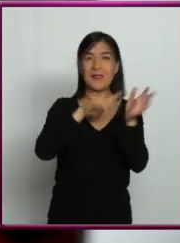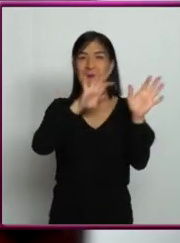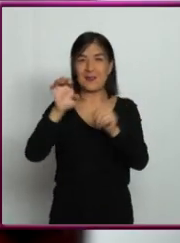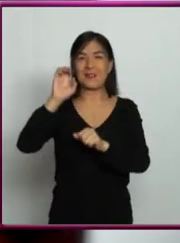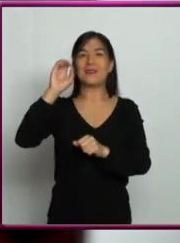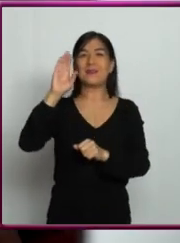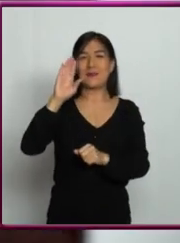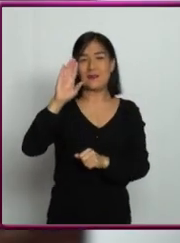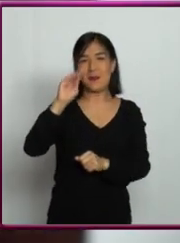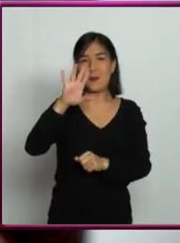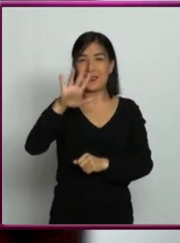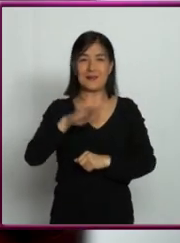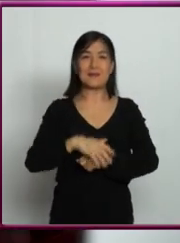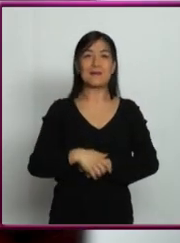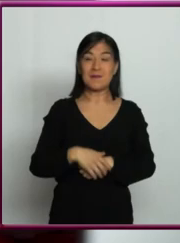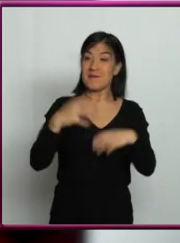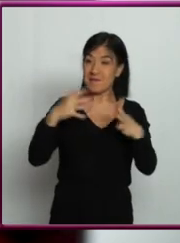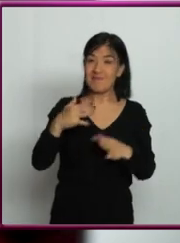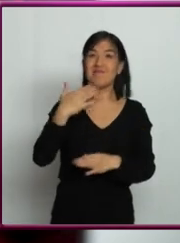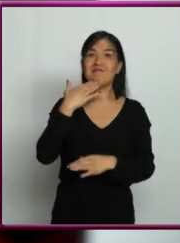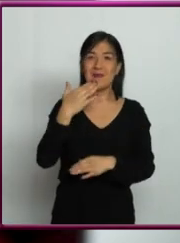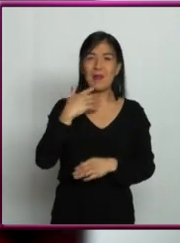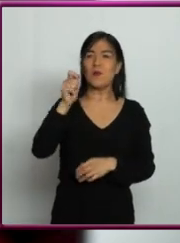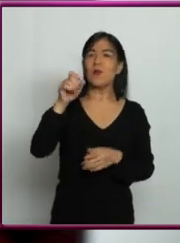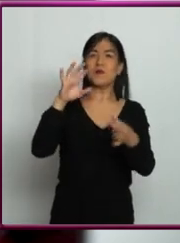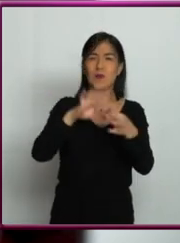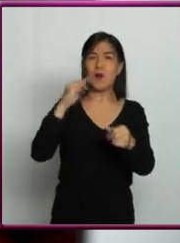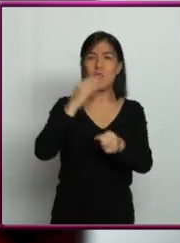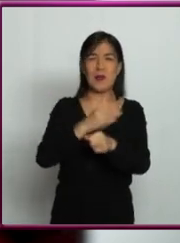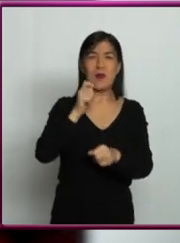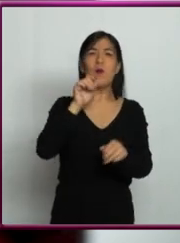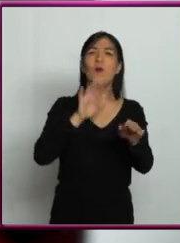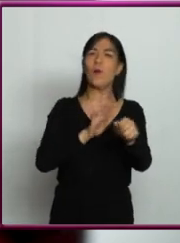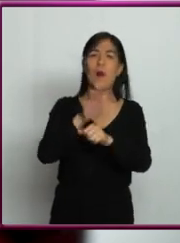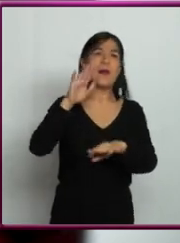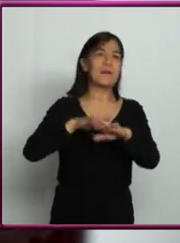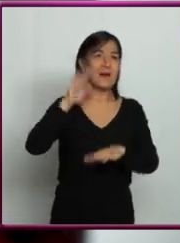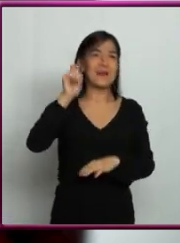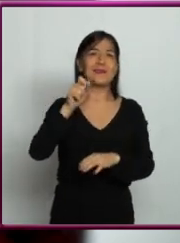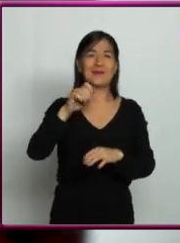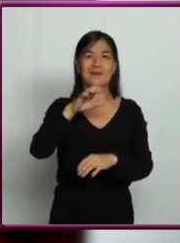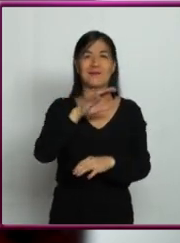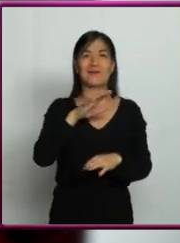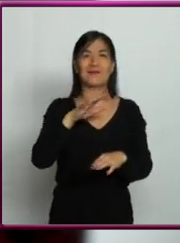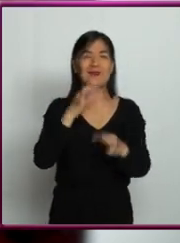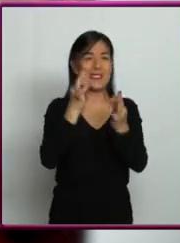Órale, querido, y nos hablas de que hubo otros pero que no necesariamente fueron tan relevantes como este.